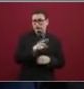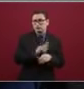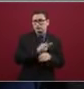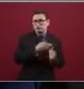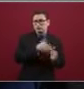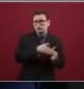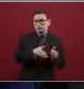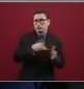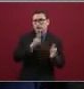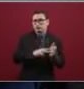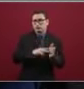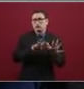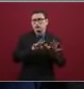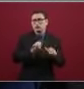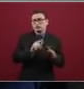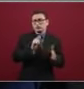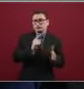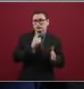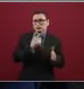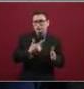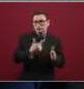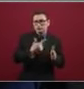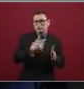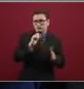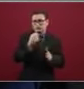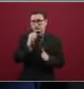fueron 2,907, septiembre